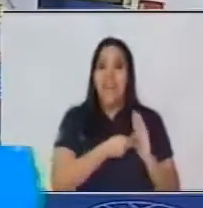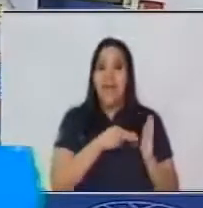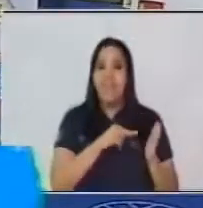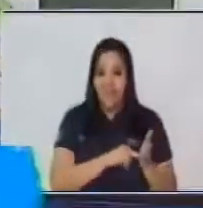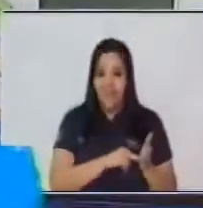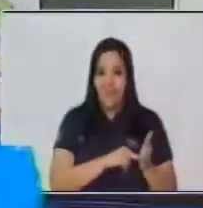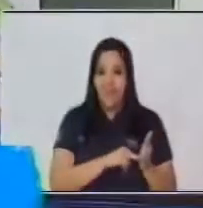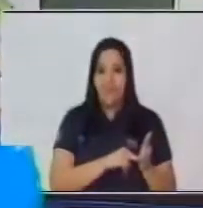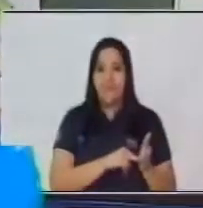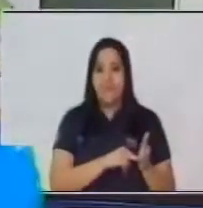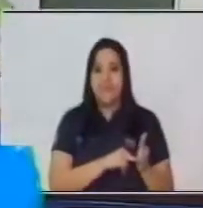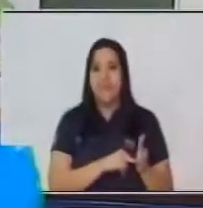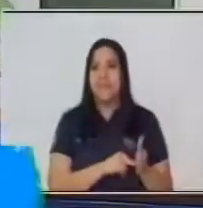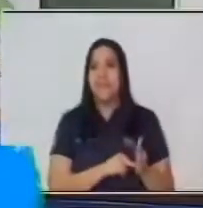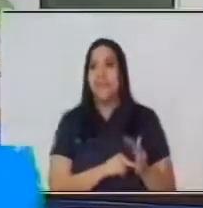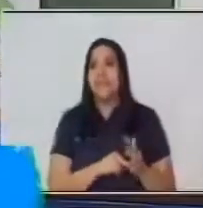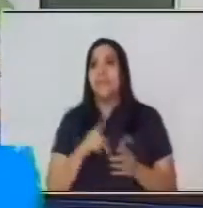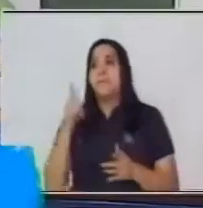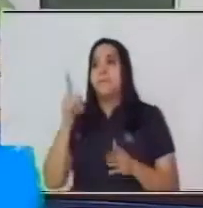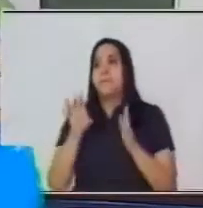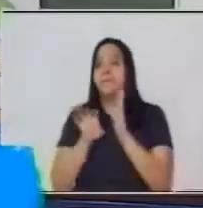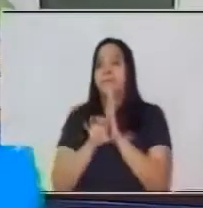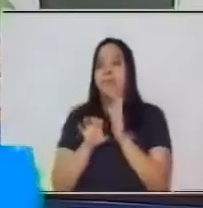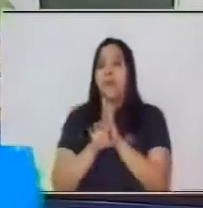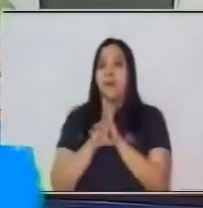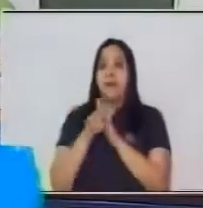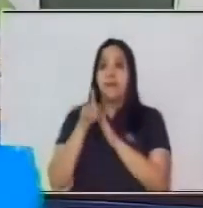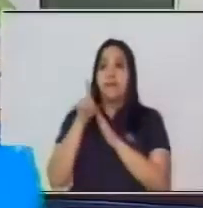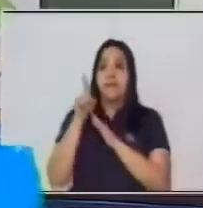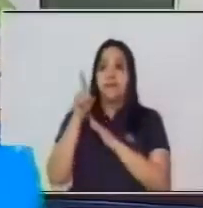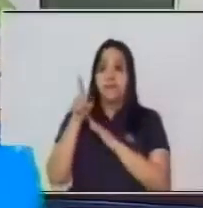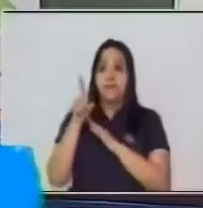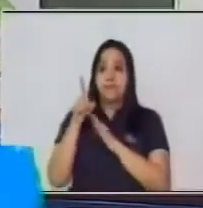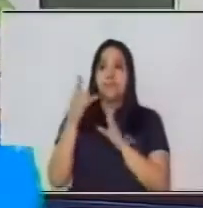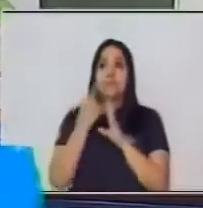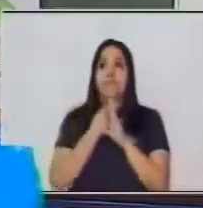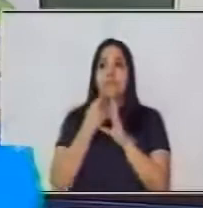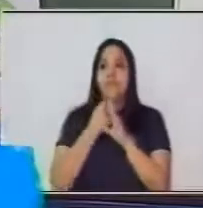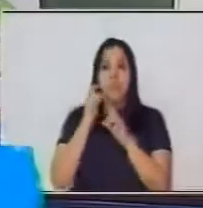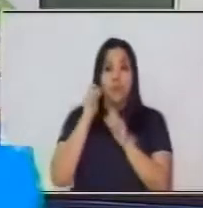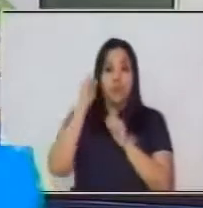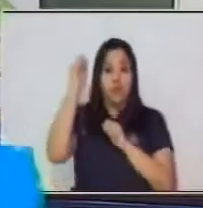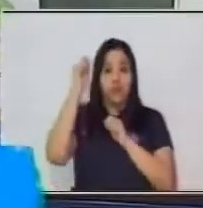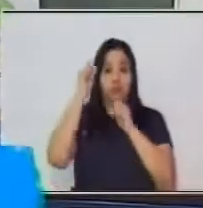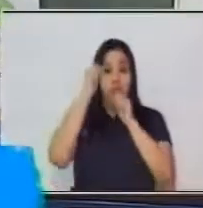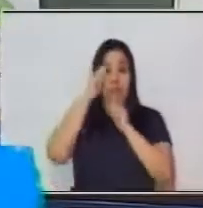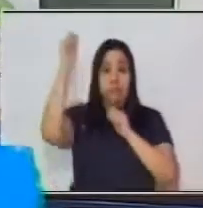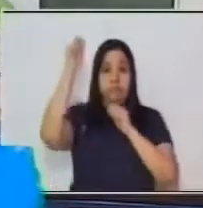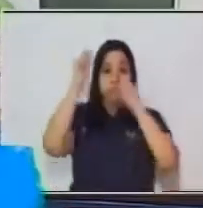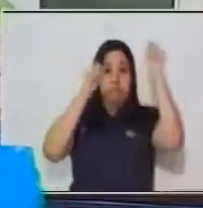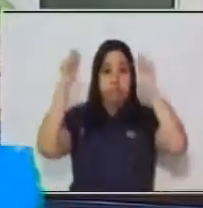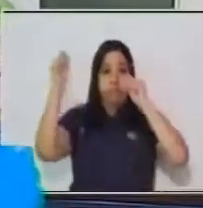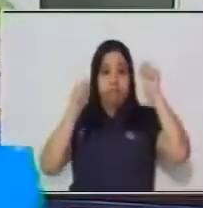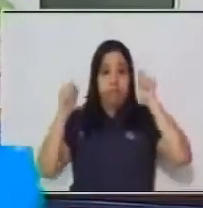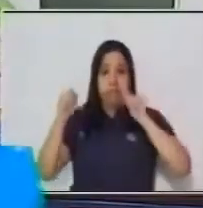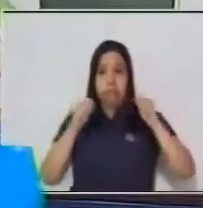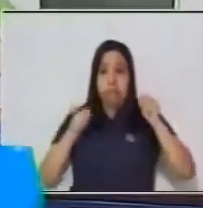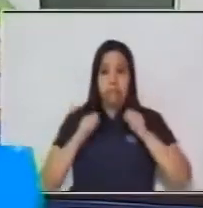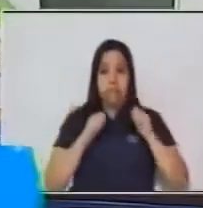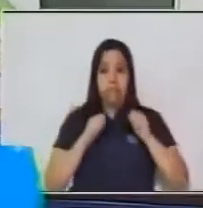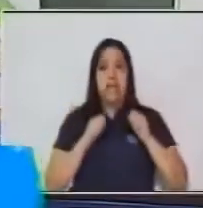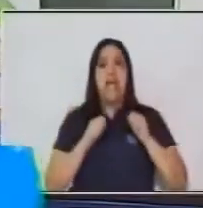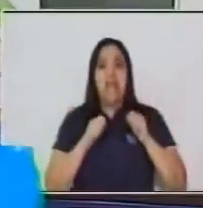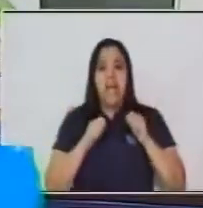encontremos este tipo de bocadillo que es como con puntas, quiere decir que el personaje